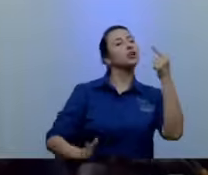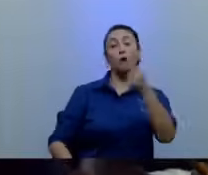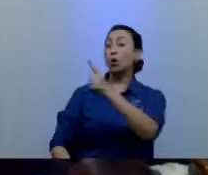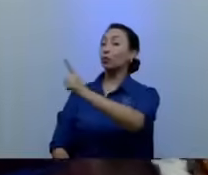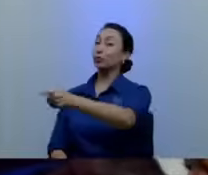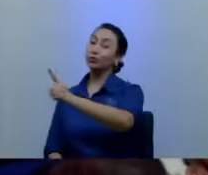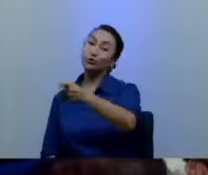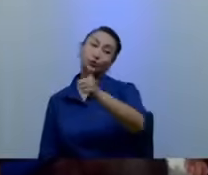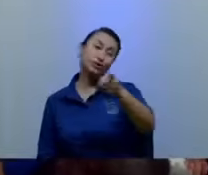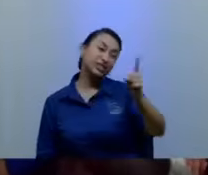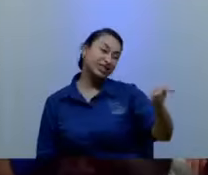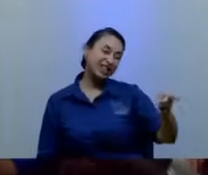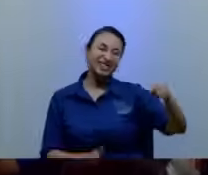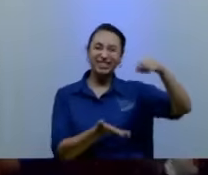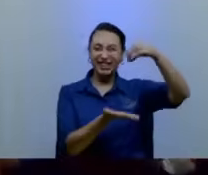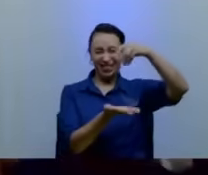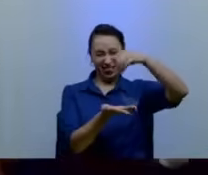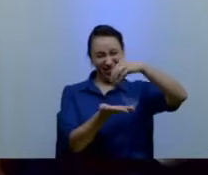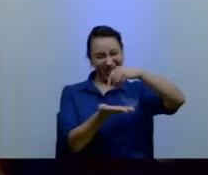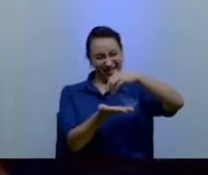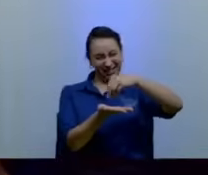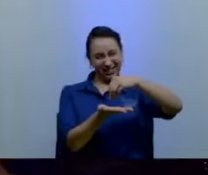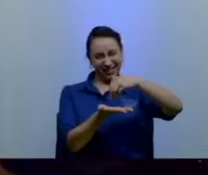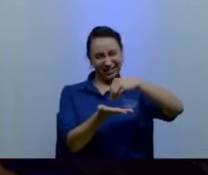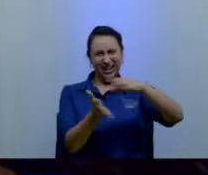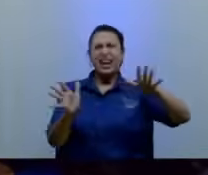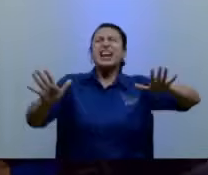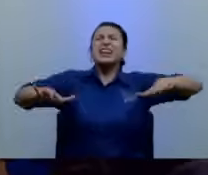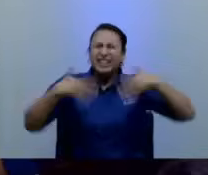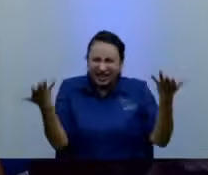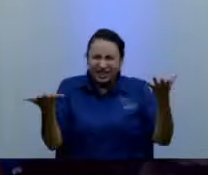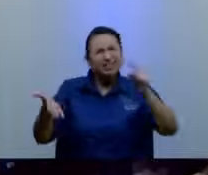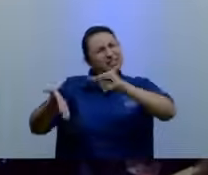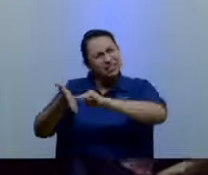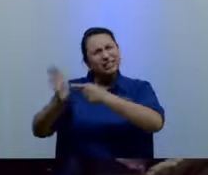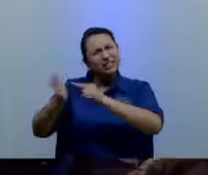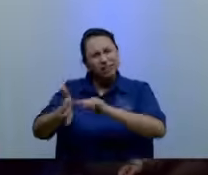vosotros sois la sal, ¿qué nos estaba diciendo?